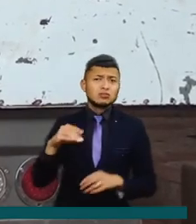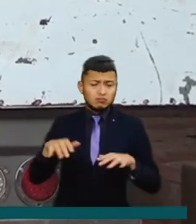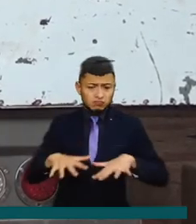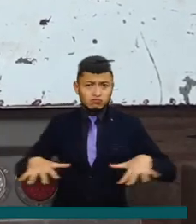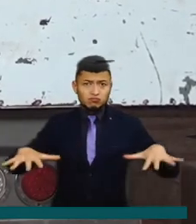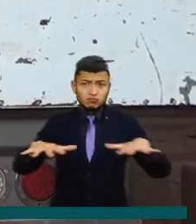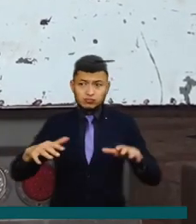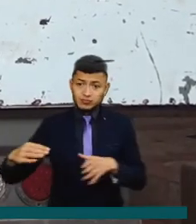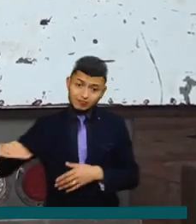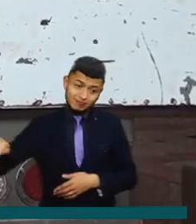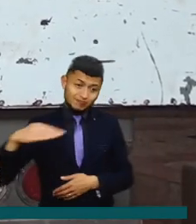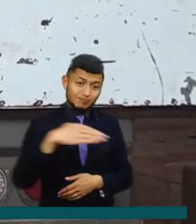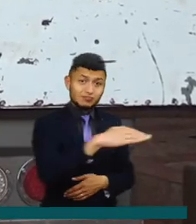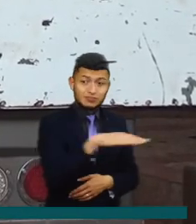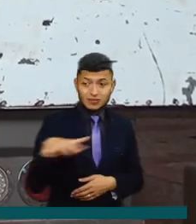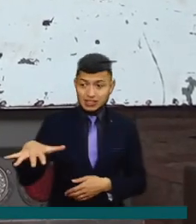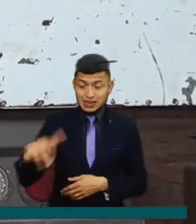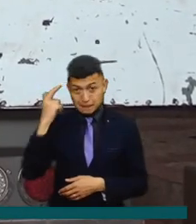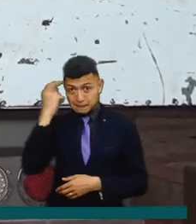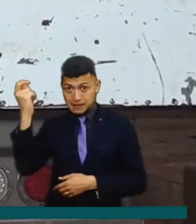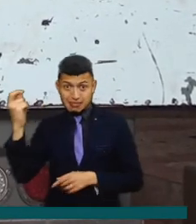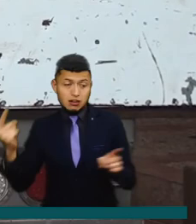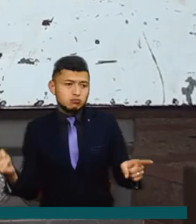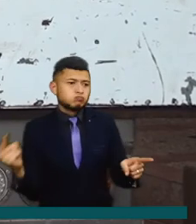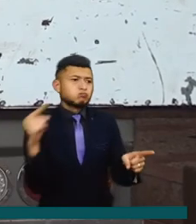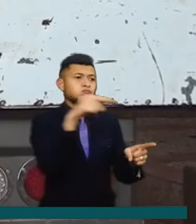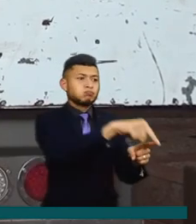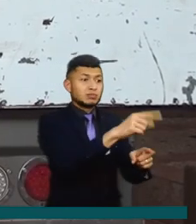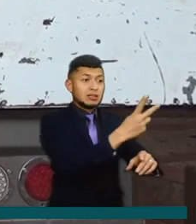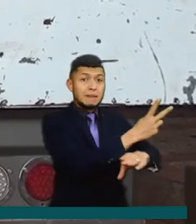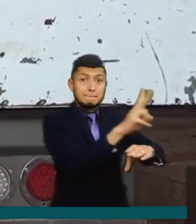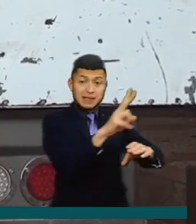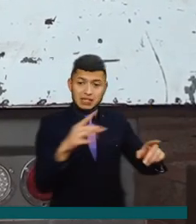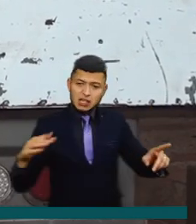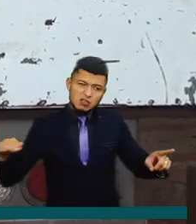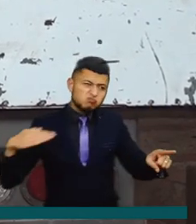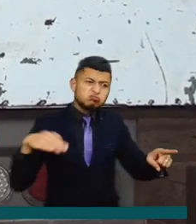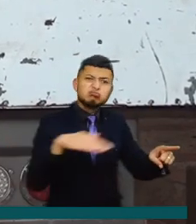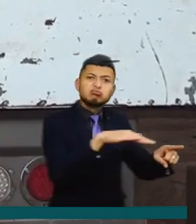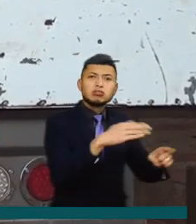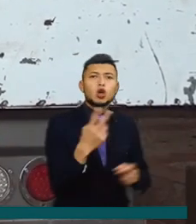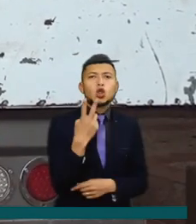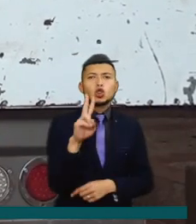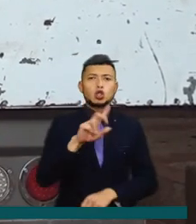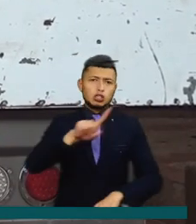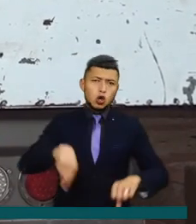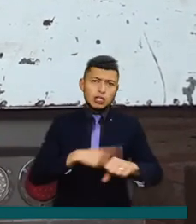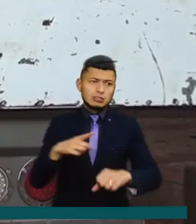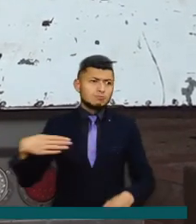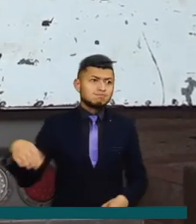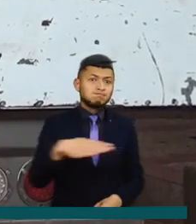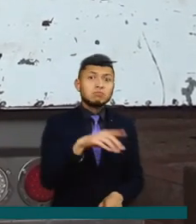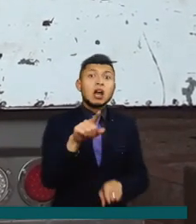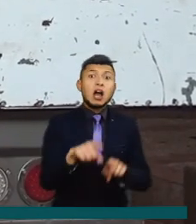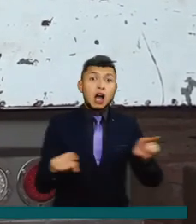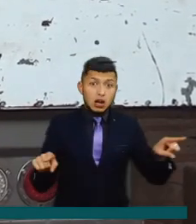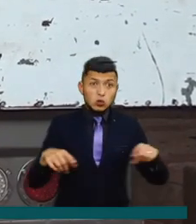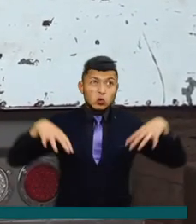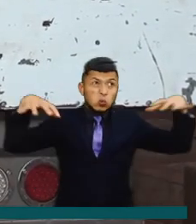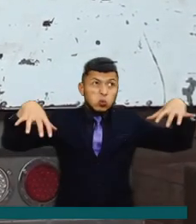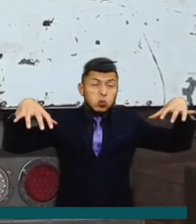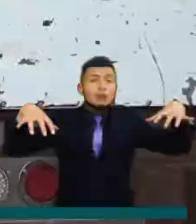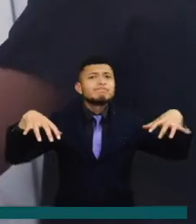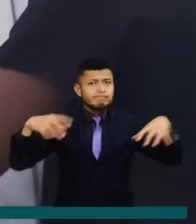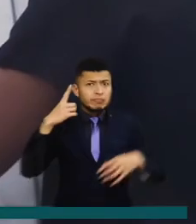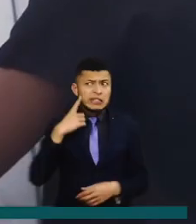recorrido entre Puente Arimena en el departamento del Meta y la inspección del viento en el Vichada duraba 12 horas, incluso días en la temporada